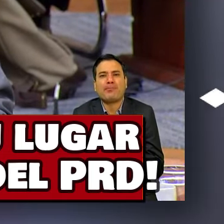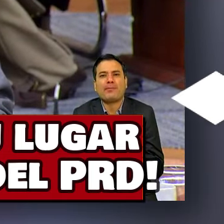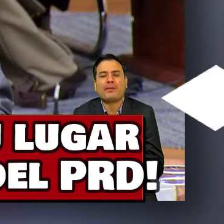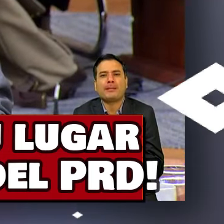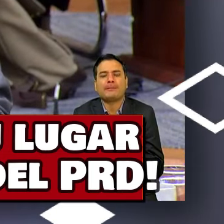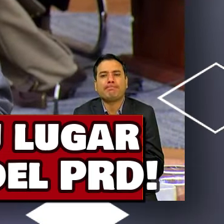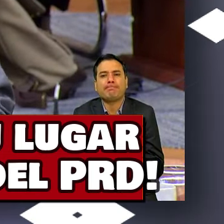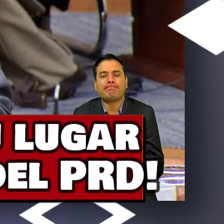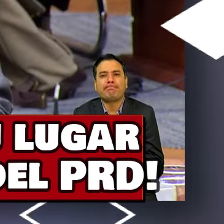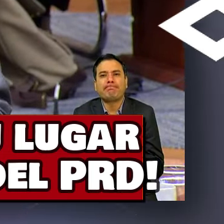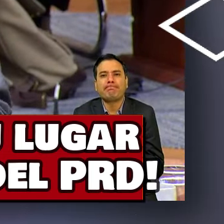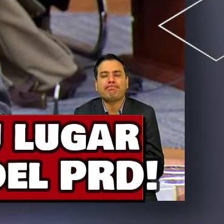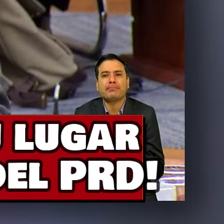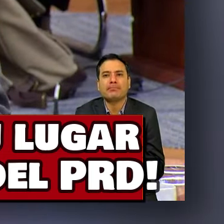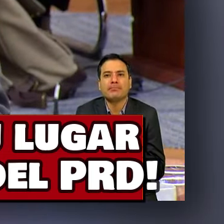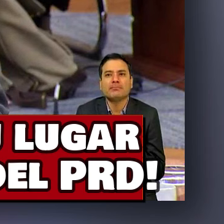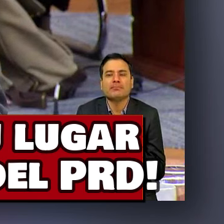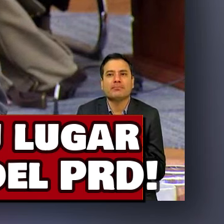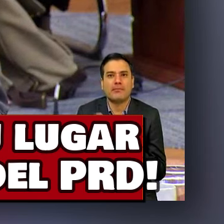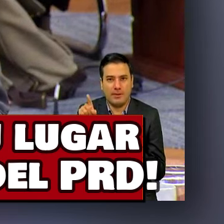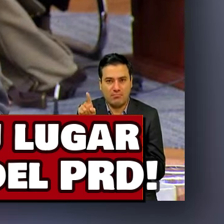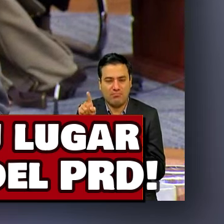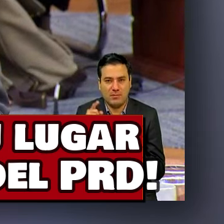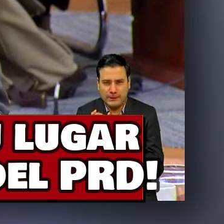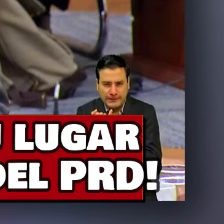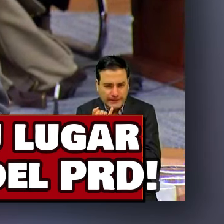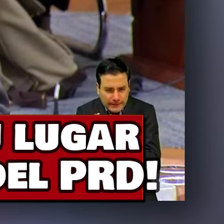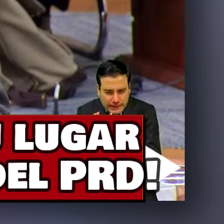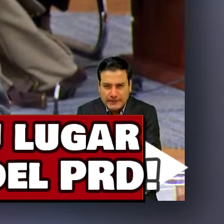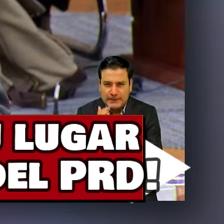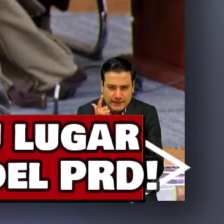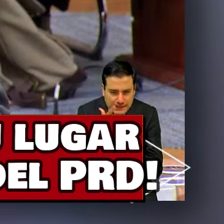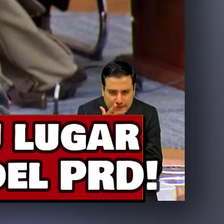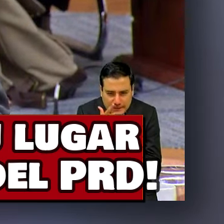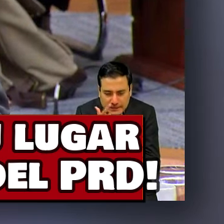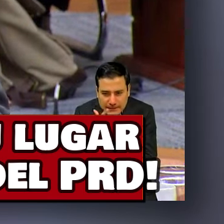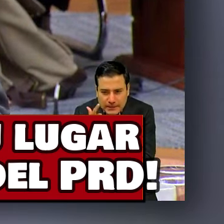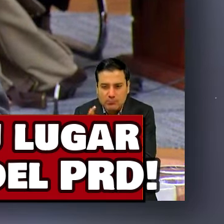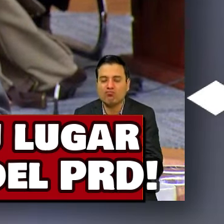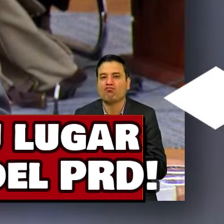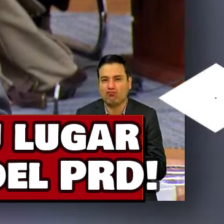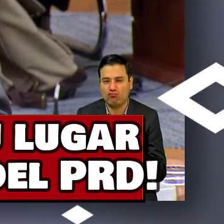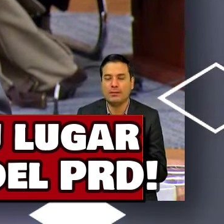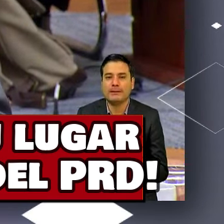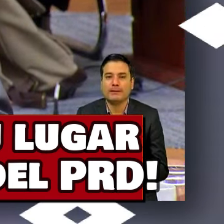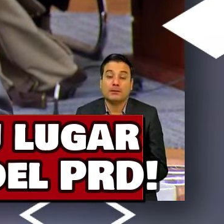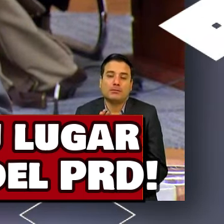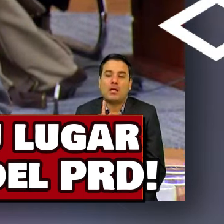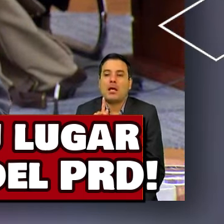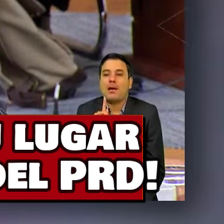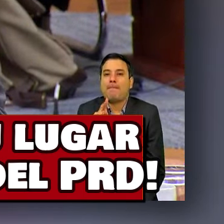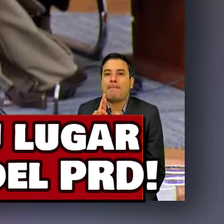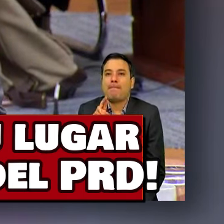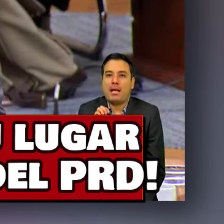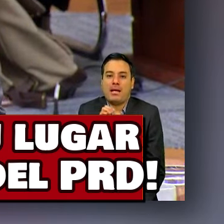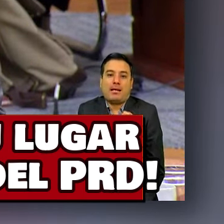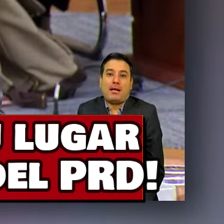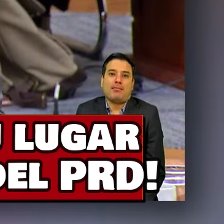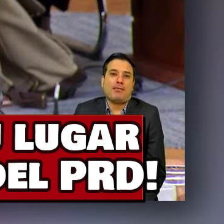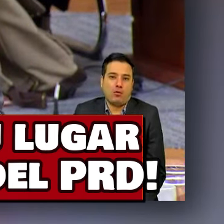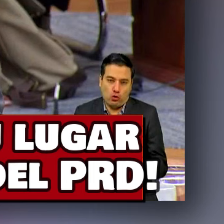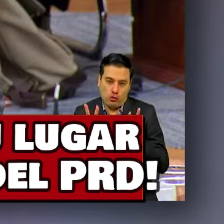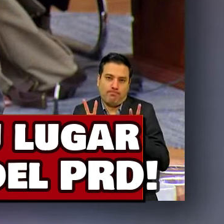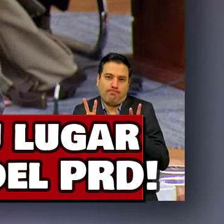Y por esto pudimos saber de una cantidad de casos en los que potenciales precandidatos, supongo que ese deberá ser el nombre de